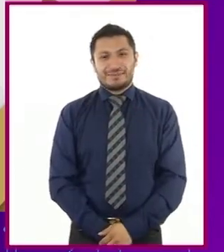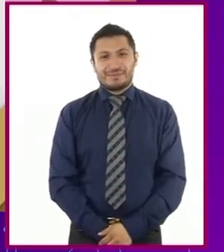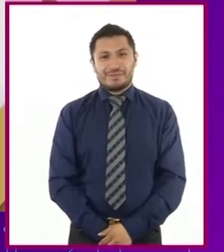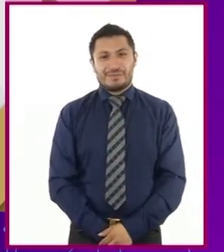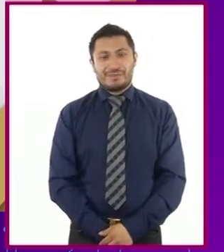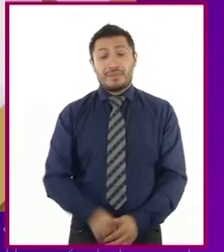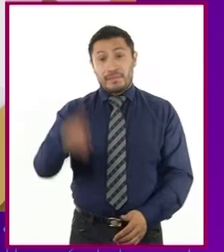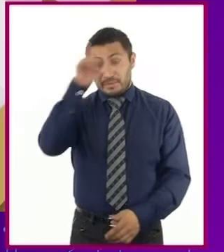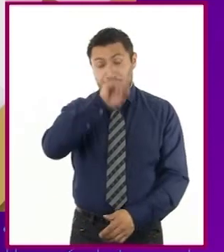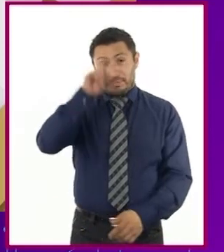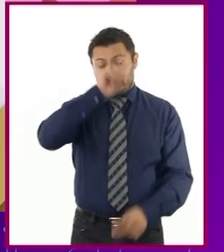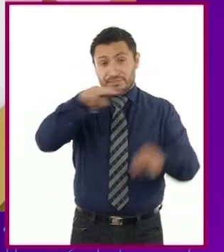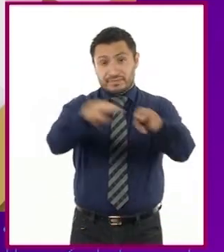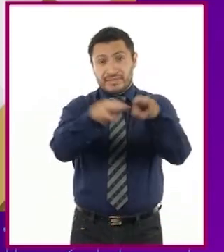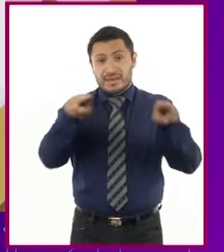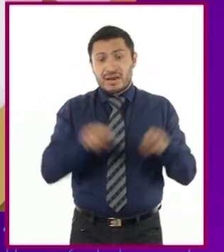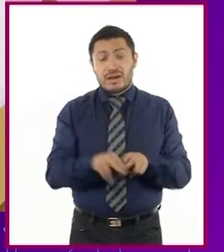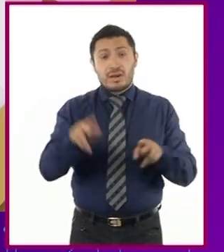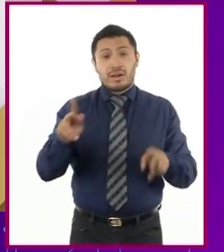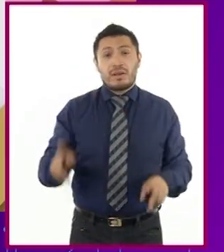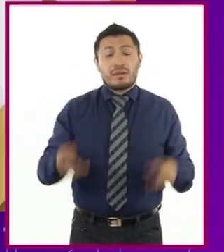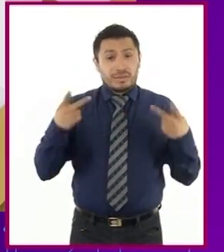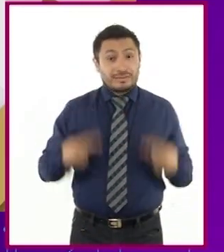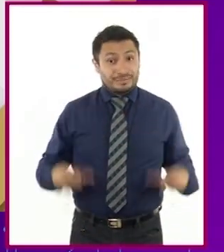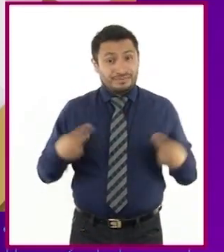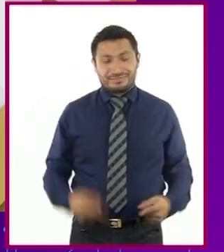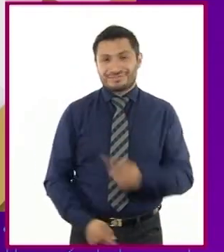El del Consejo Nacional de Población.